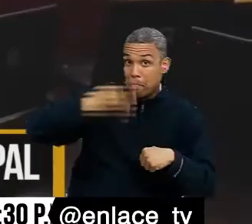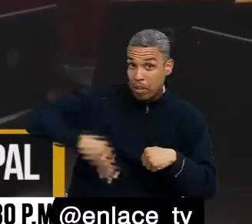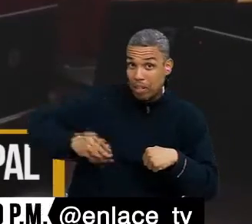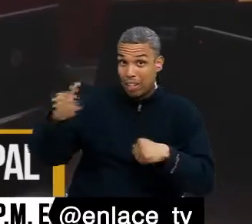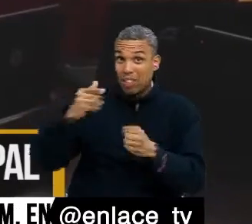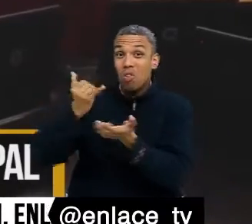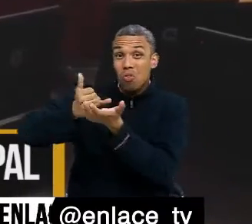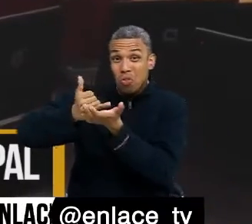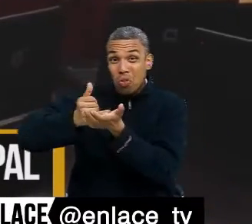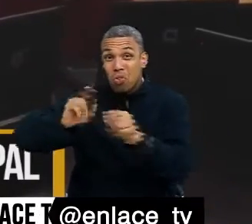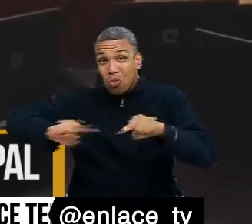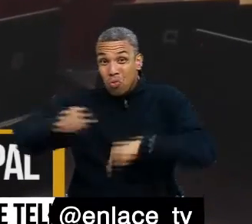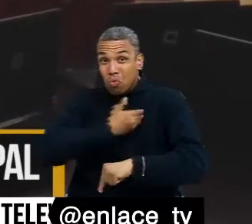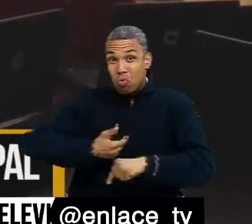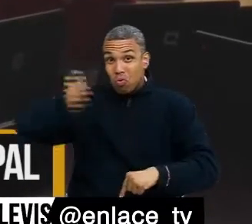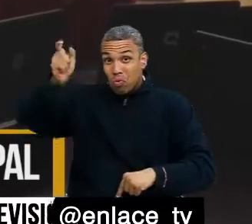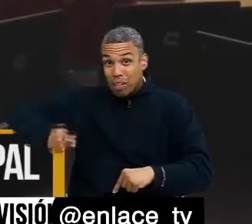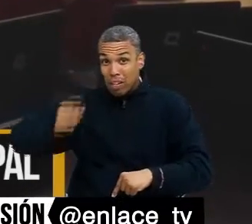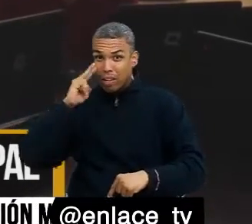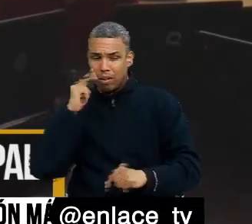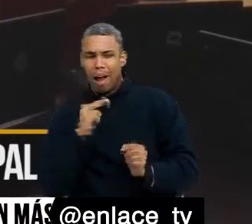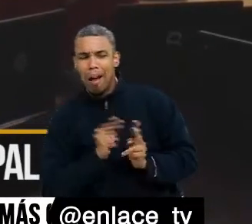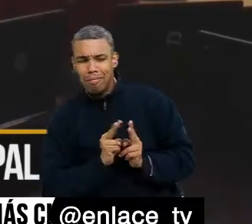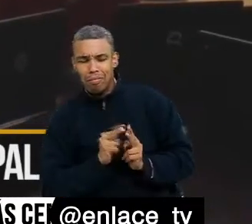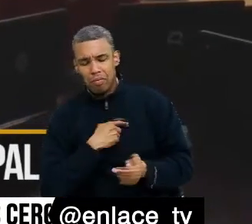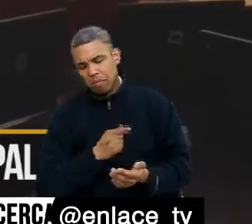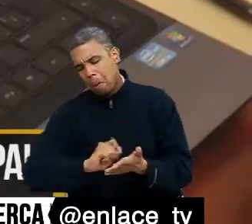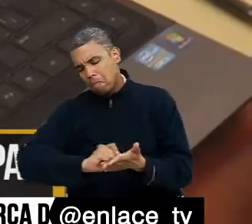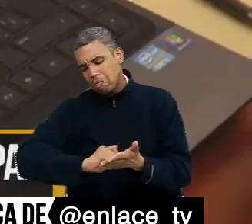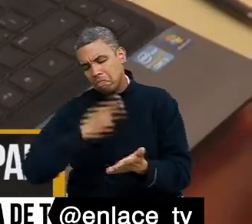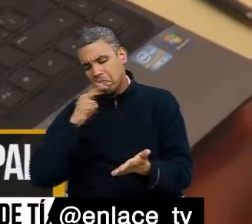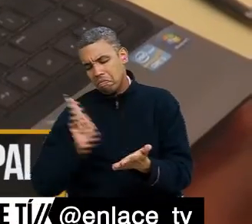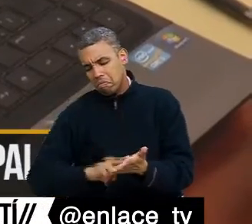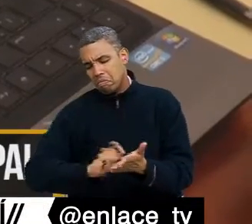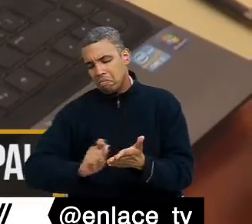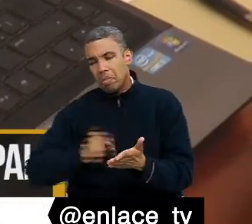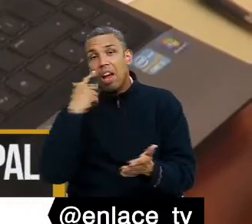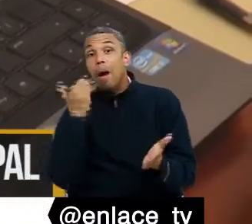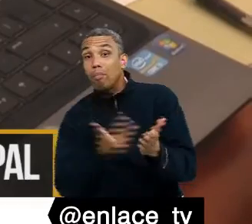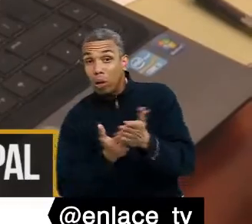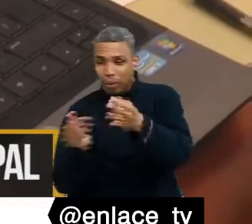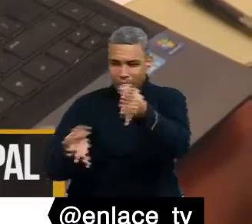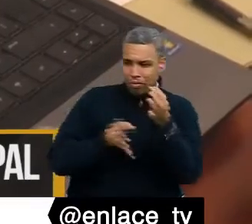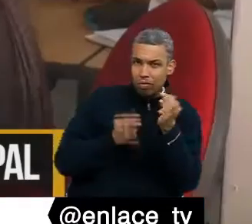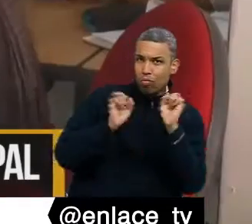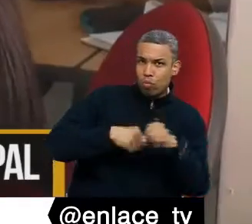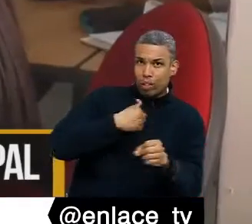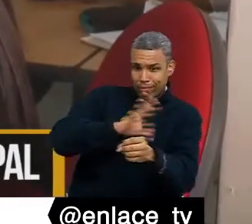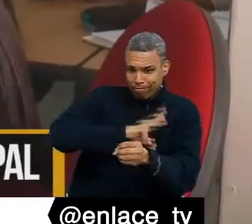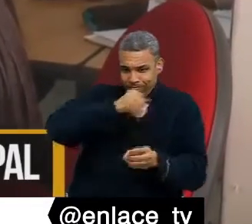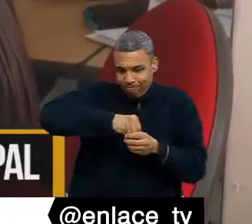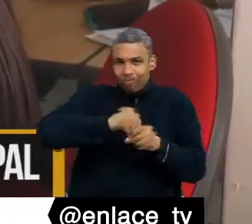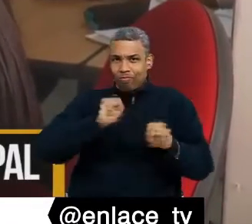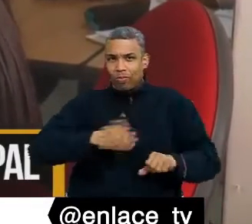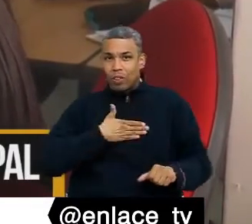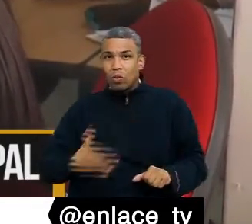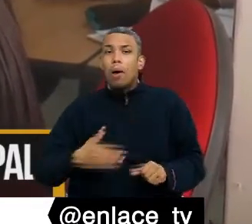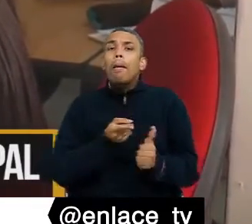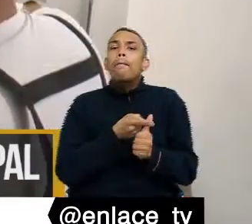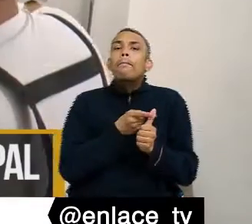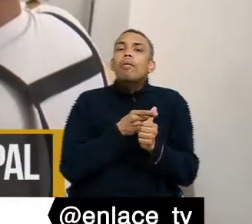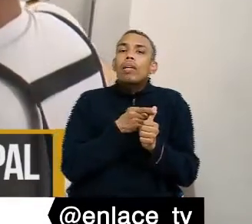de cuidado de medio ambiente. Todas esas estamos dispuestas a recibirla. Es importante registrarse en la plataforma para recibir los beneficios que